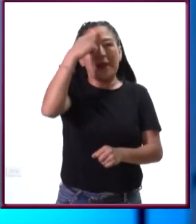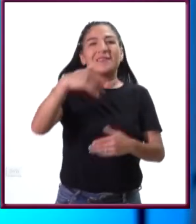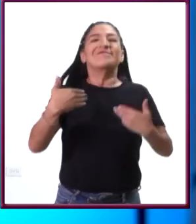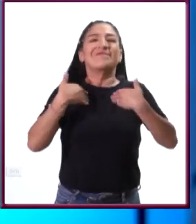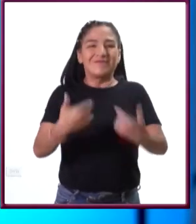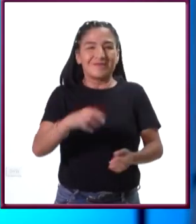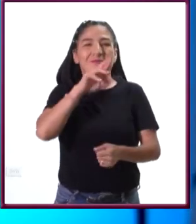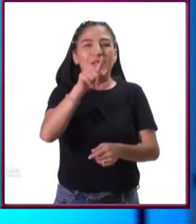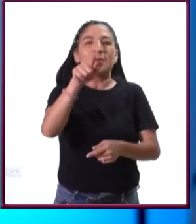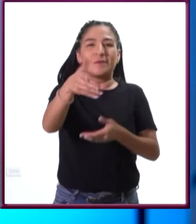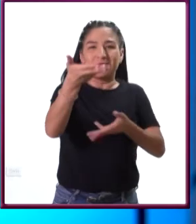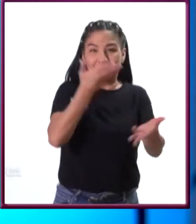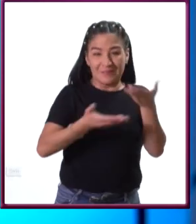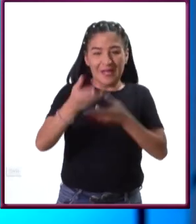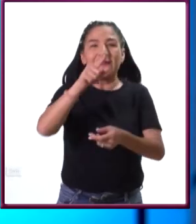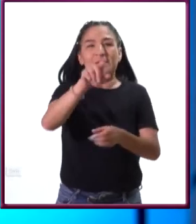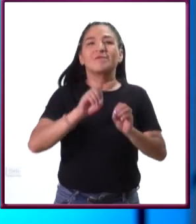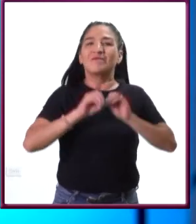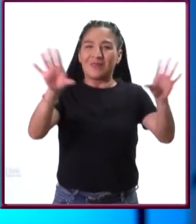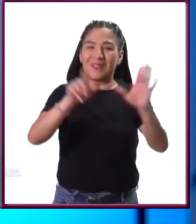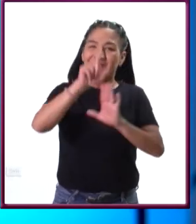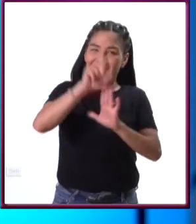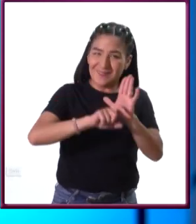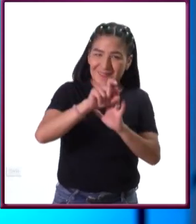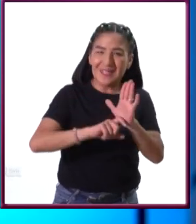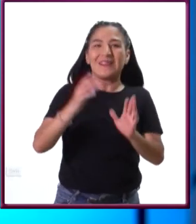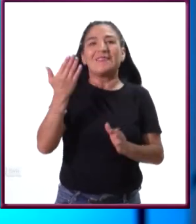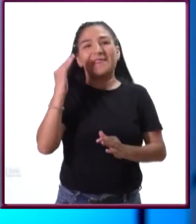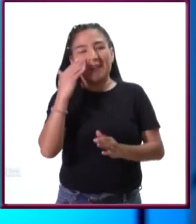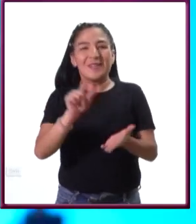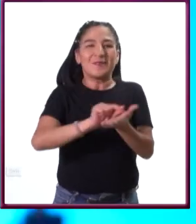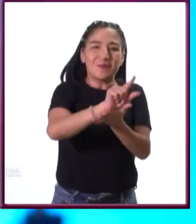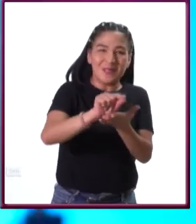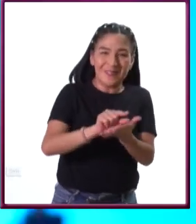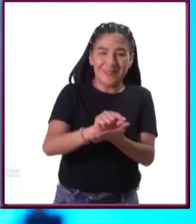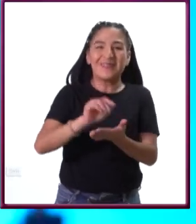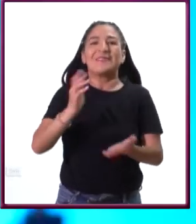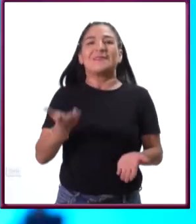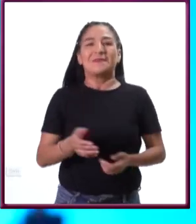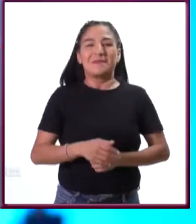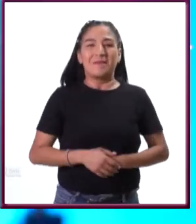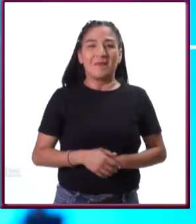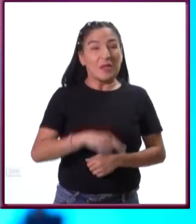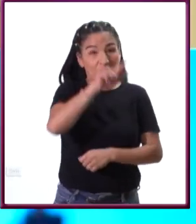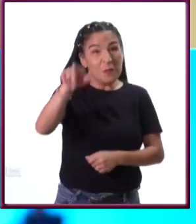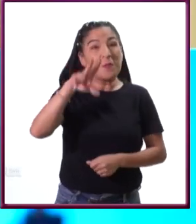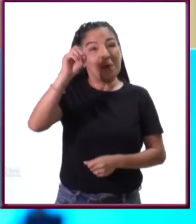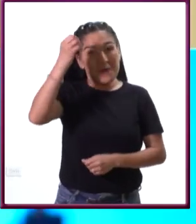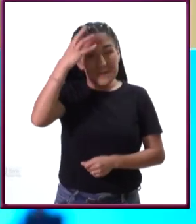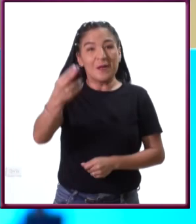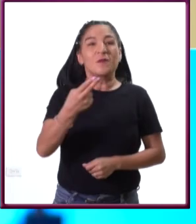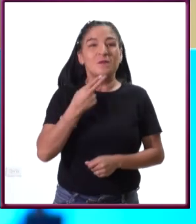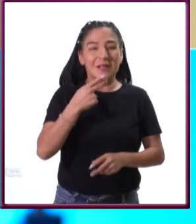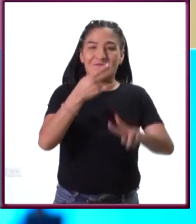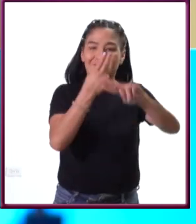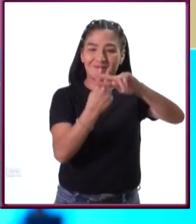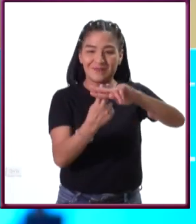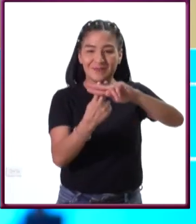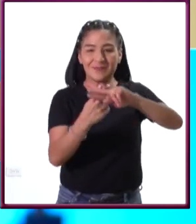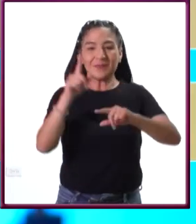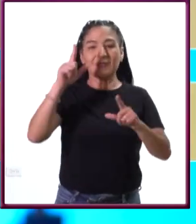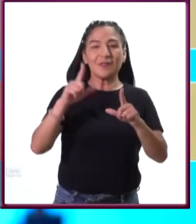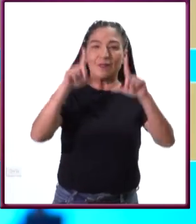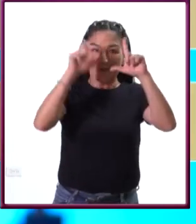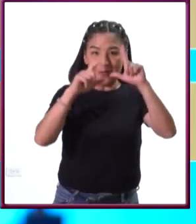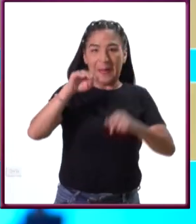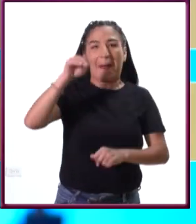el storyboard en tus redes sociales, en Twitter, Instagram y Facebook. No olvides usar los hashtags